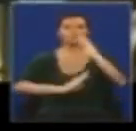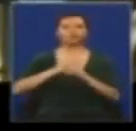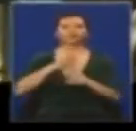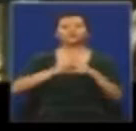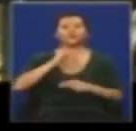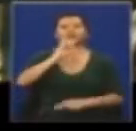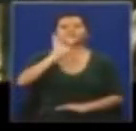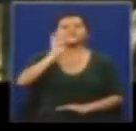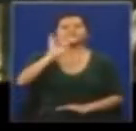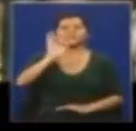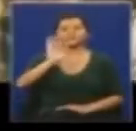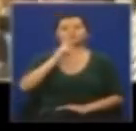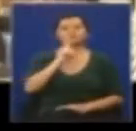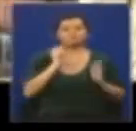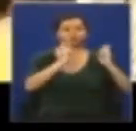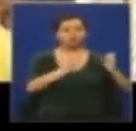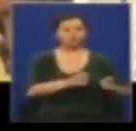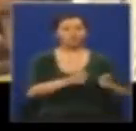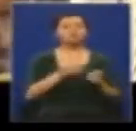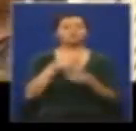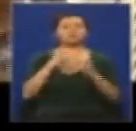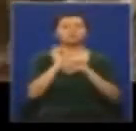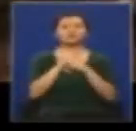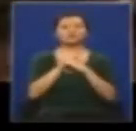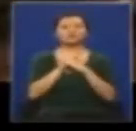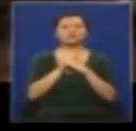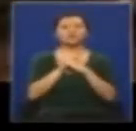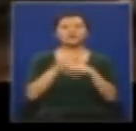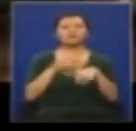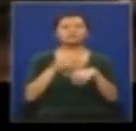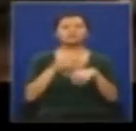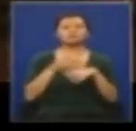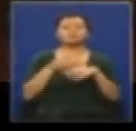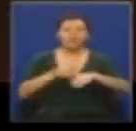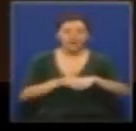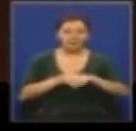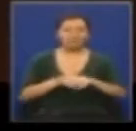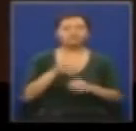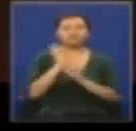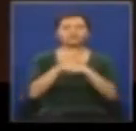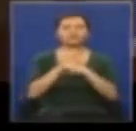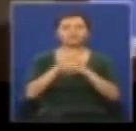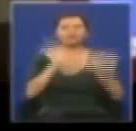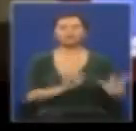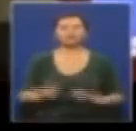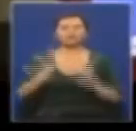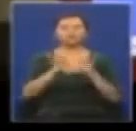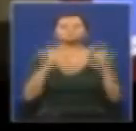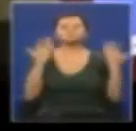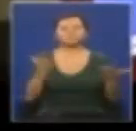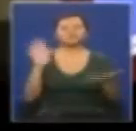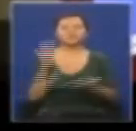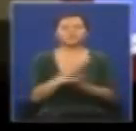ABIT, acreditó las carreras de ingeniería mecánica e ingeniería en computación de la Escuela Superior Politécnica del